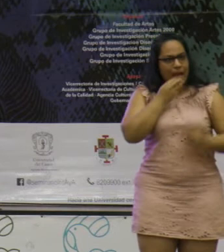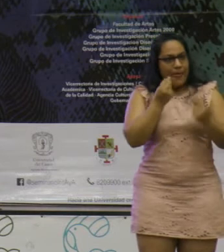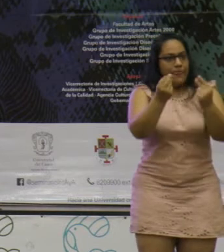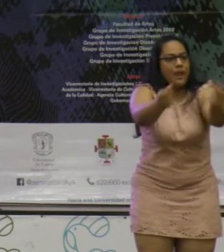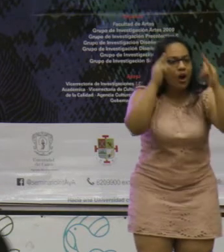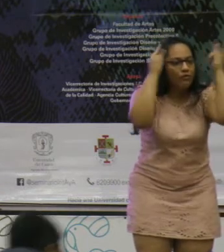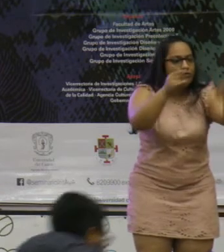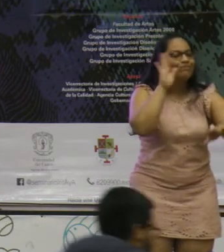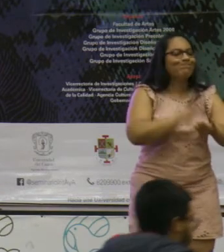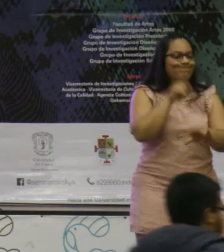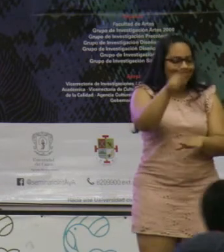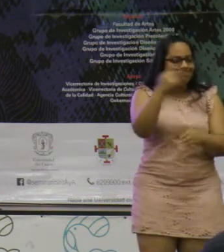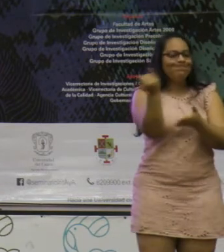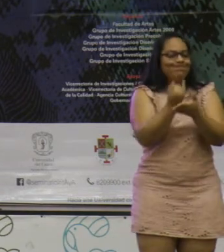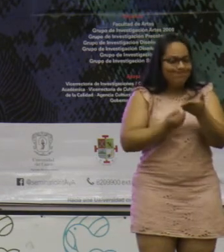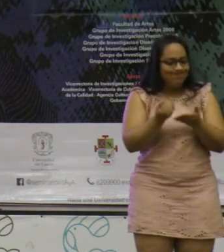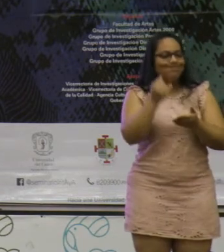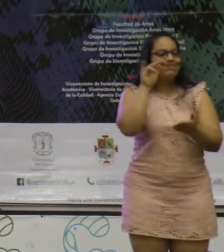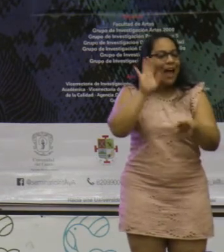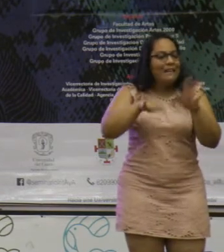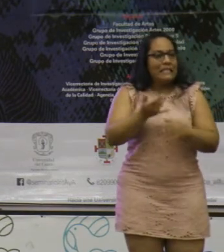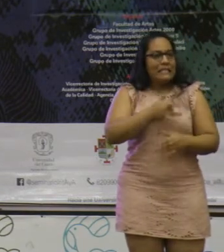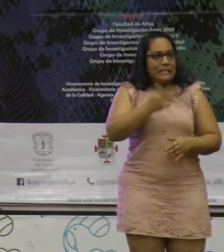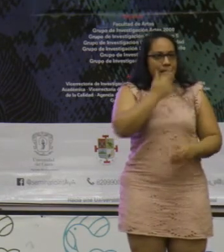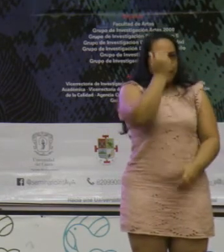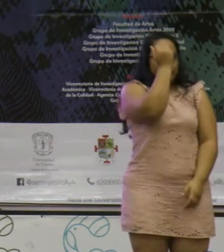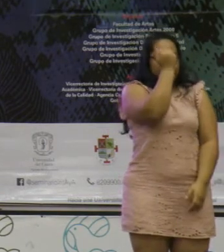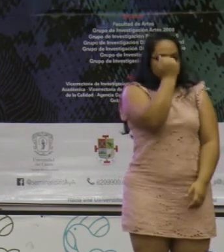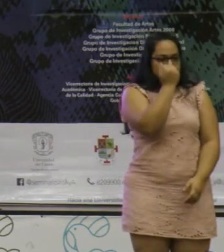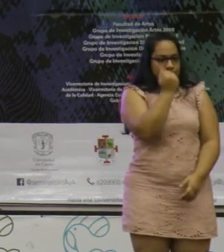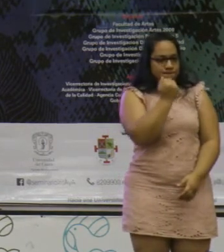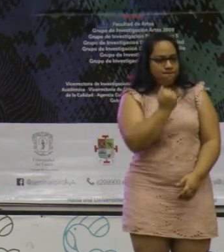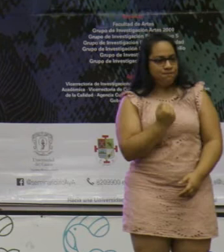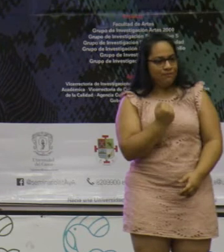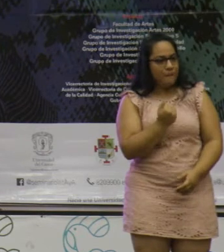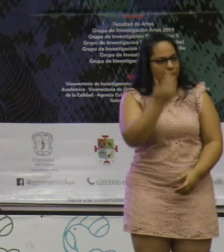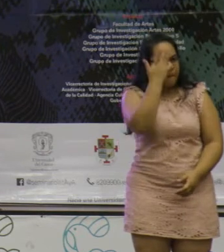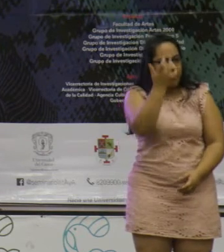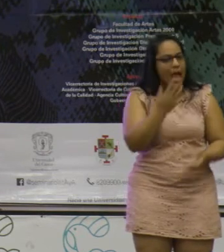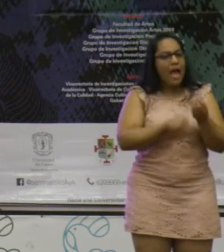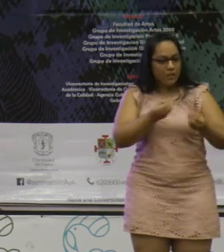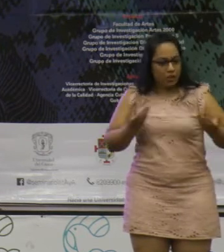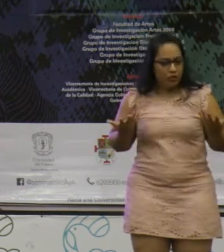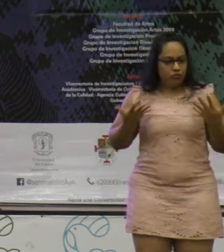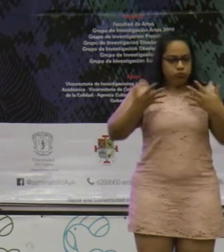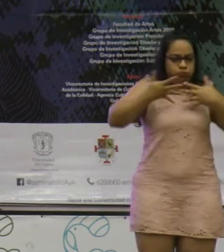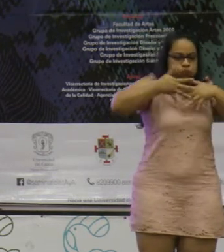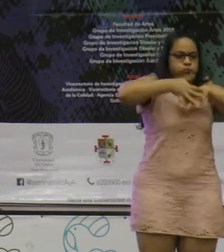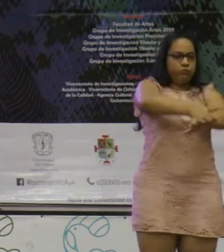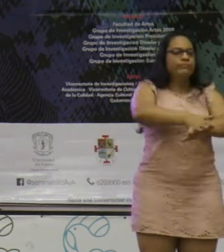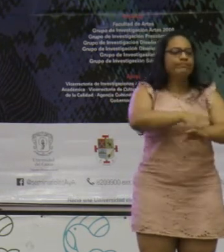la ilustración tiene ese problema, la ilustración tiende a aplanar porque homogeniza muchas cosas.